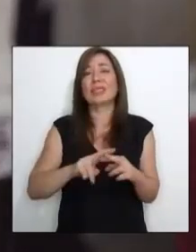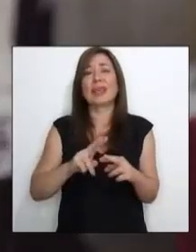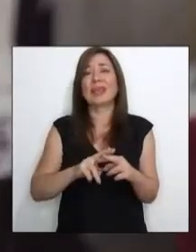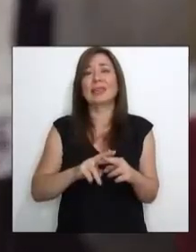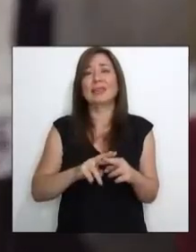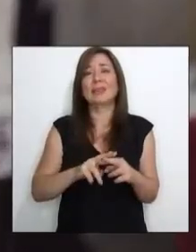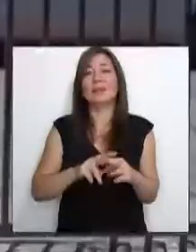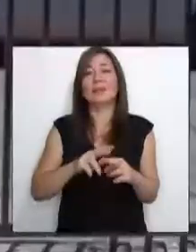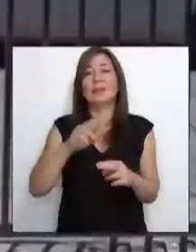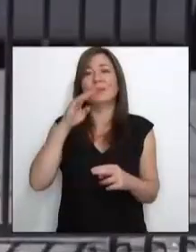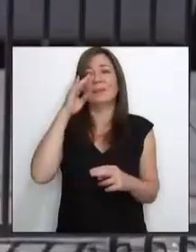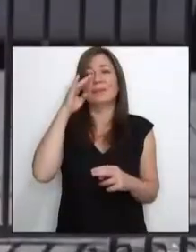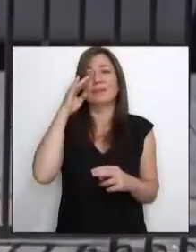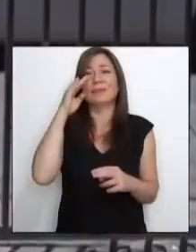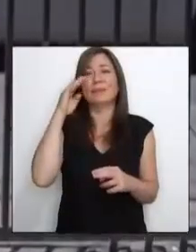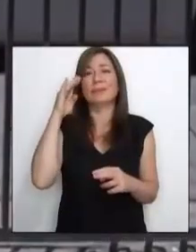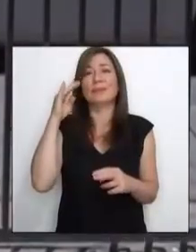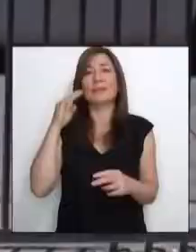No sé qué hacer ya.